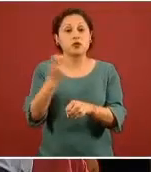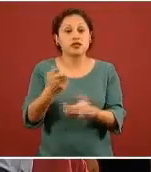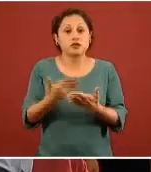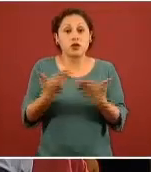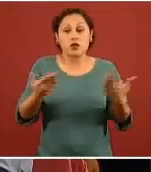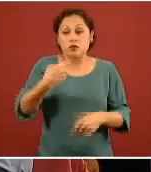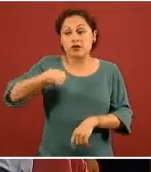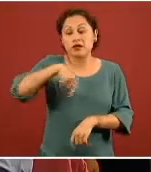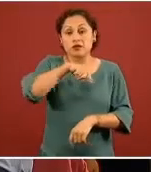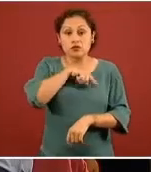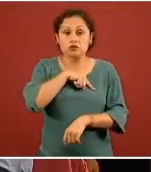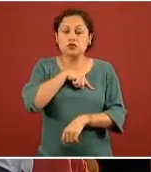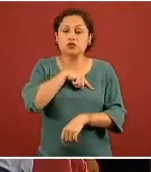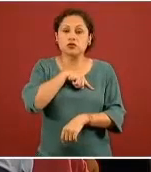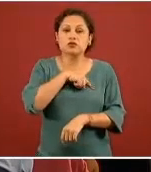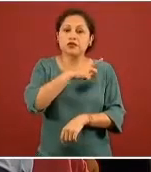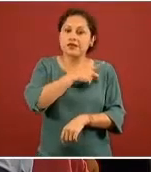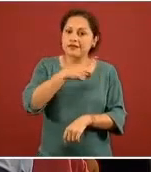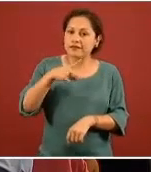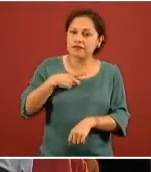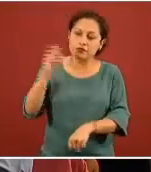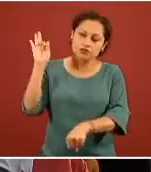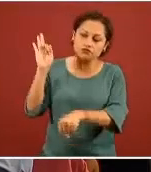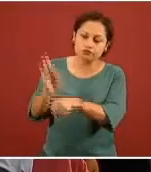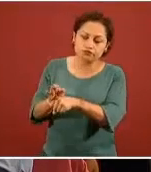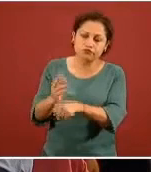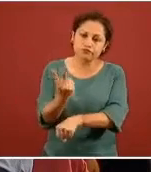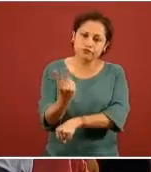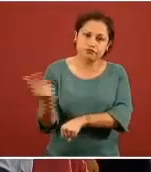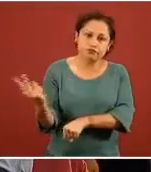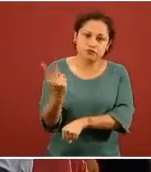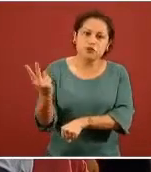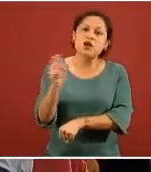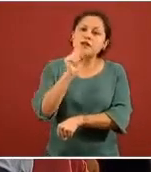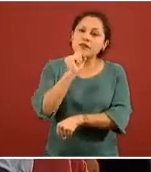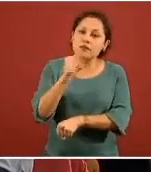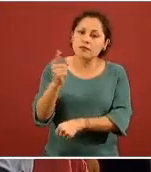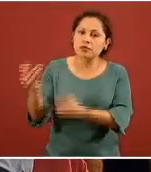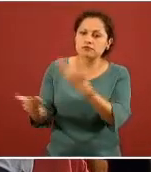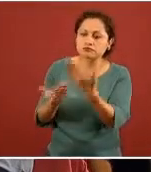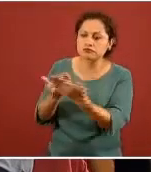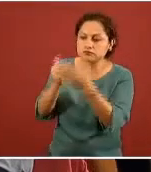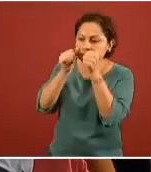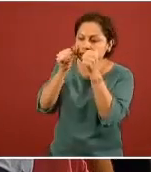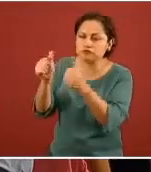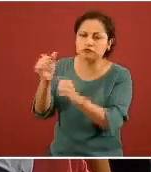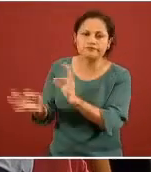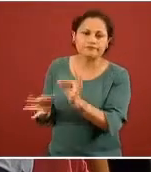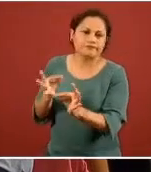la continuidad de los servicios, pero también su calidad. La que sigue, por favor.